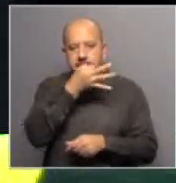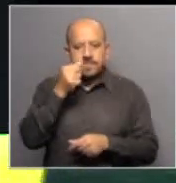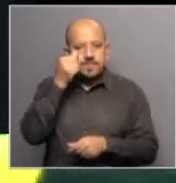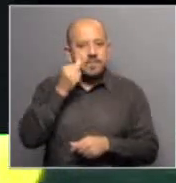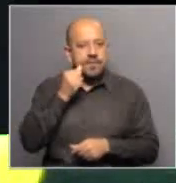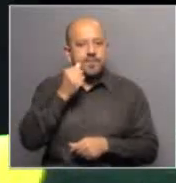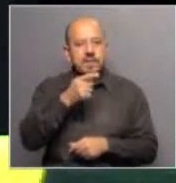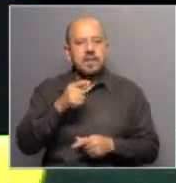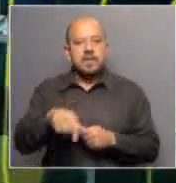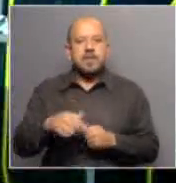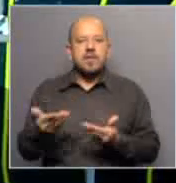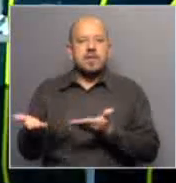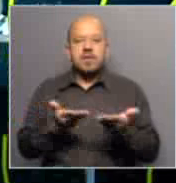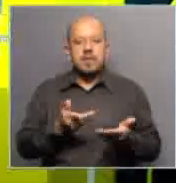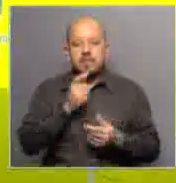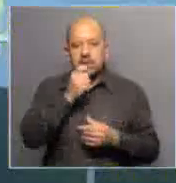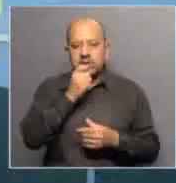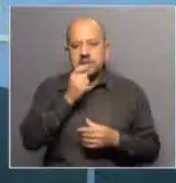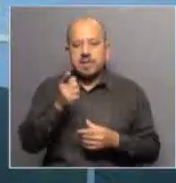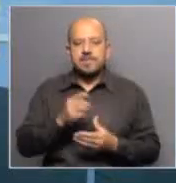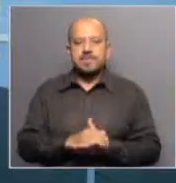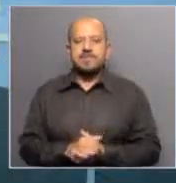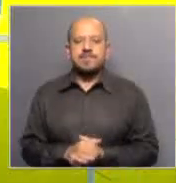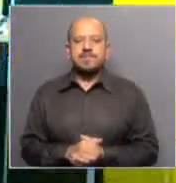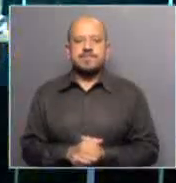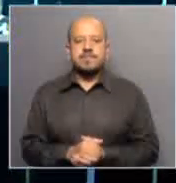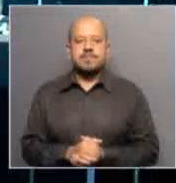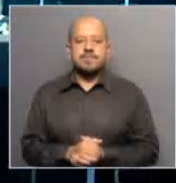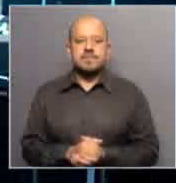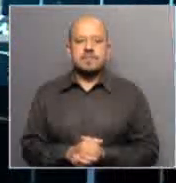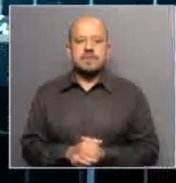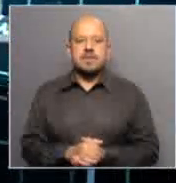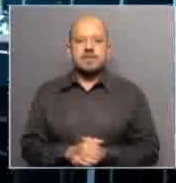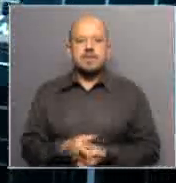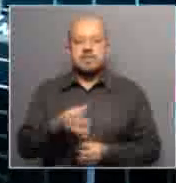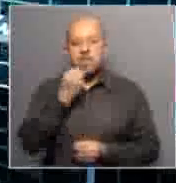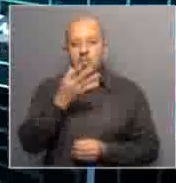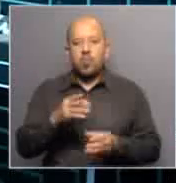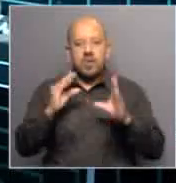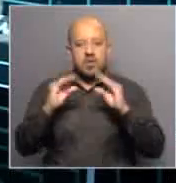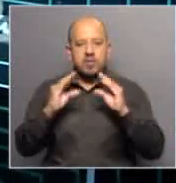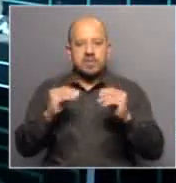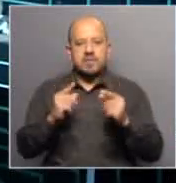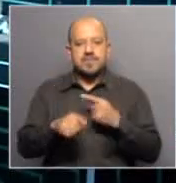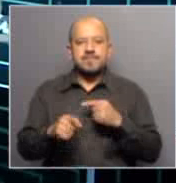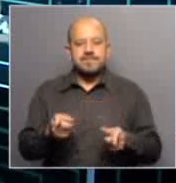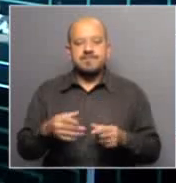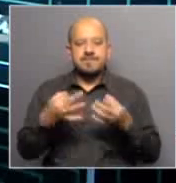al periodista Guillermo Garat. Guillermo, buenas noches. Buenas noches, buenas tardes. ¿Cómo están? Todo